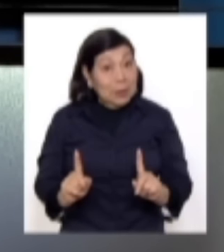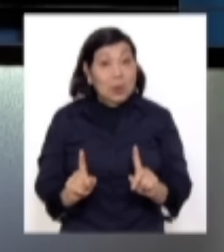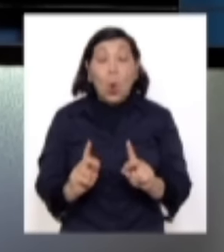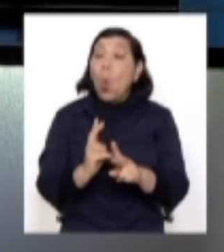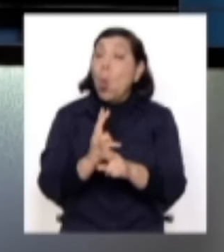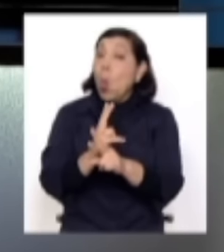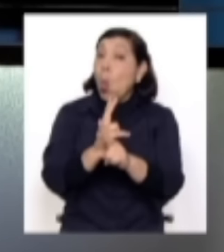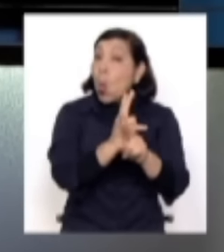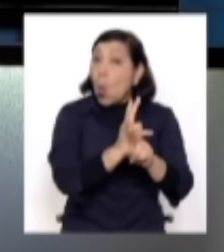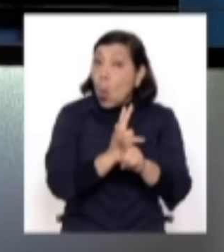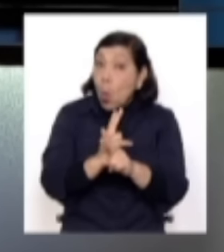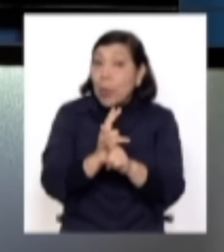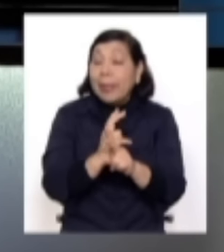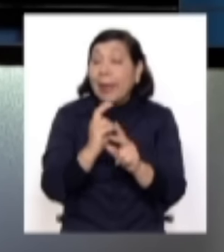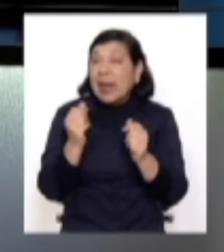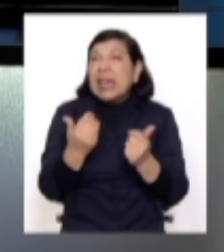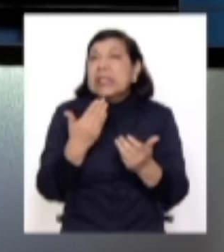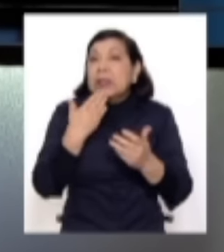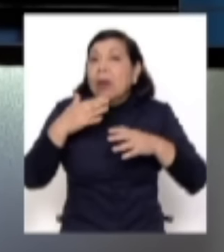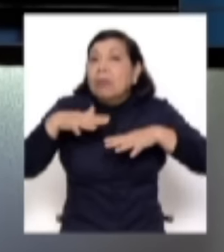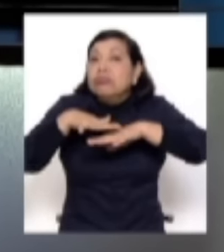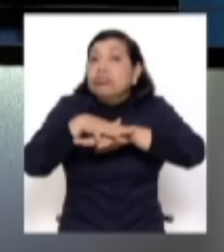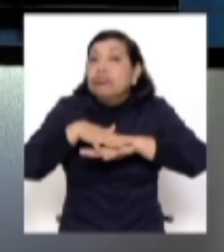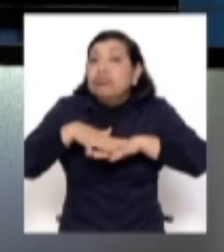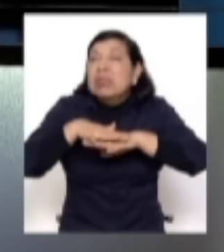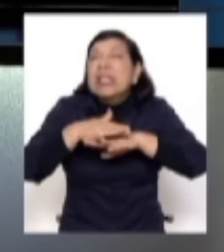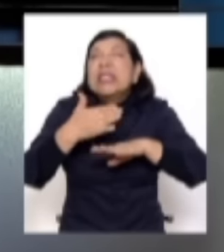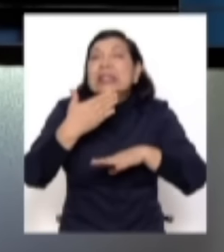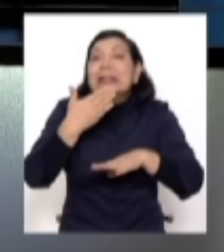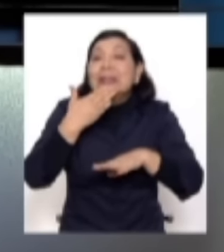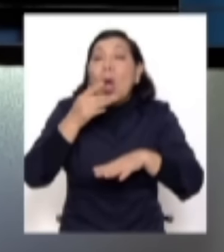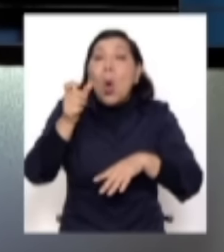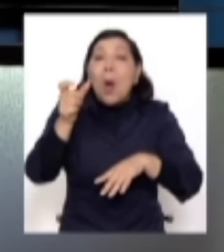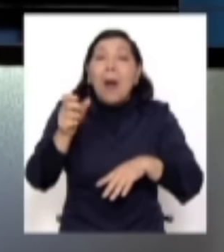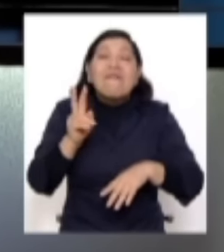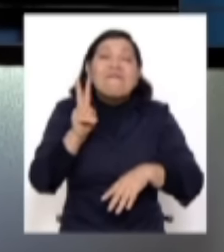se puedan dar rápidamente estas investigaciones para identificar a estos criminales.